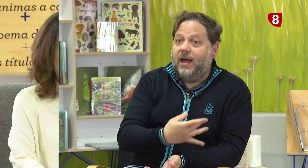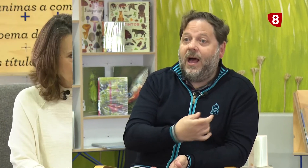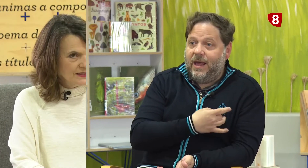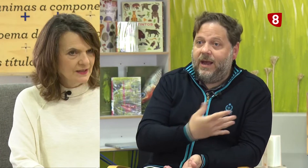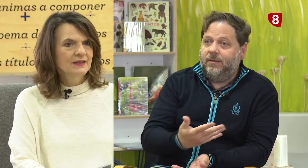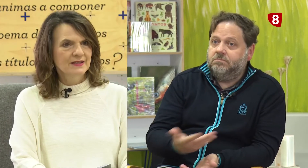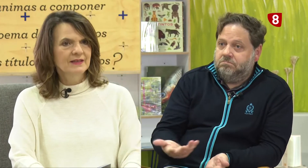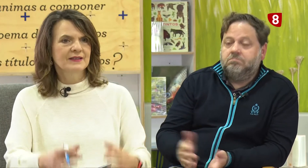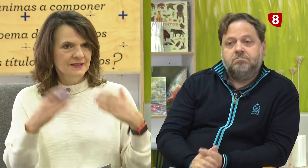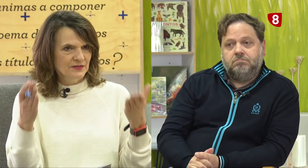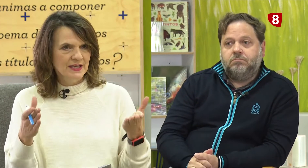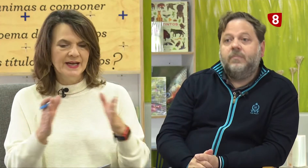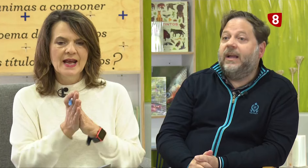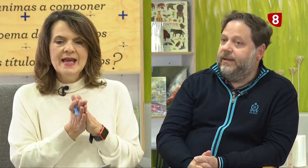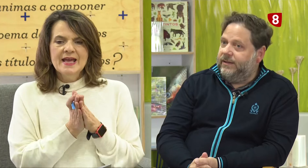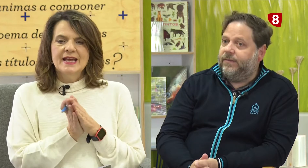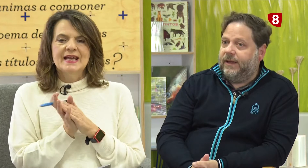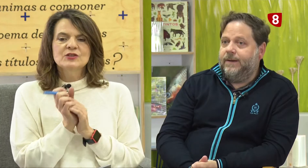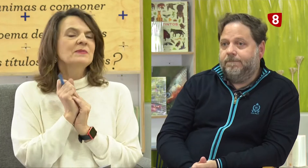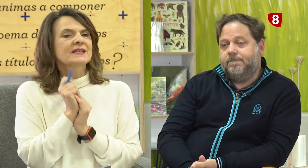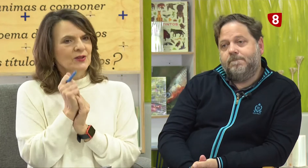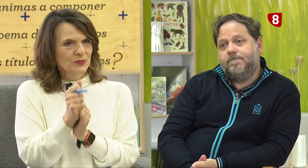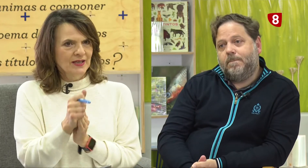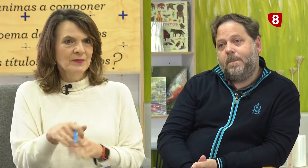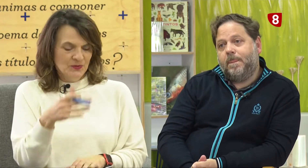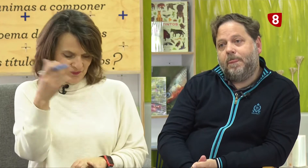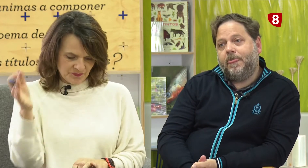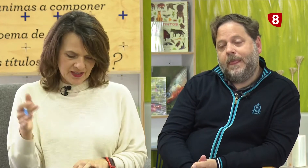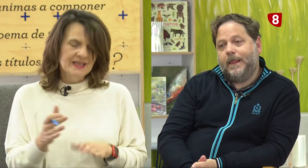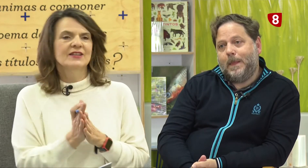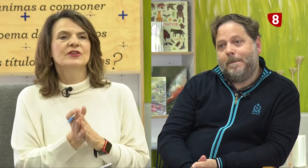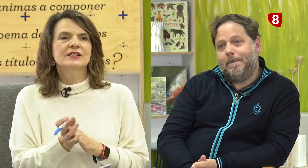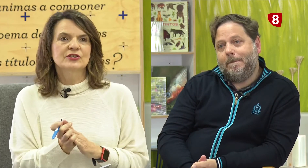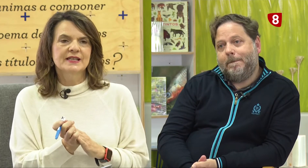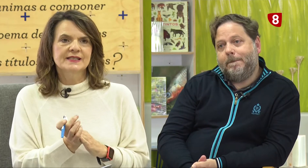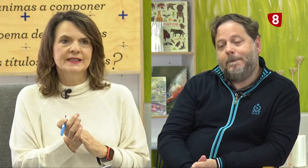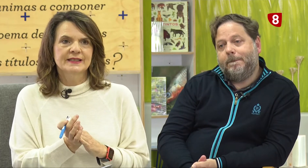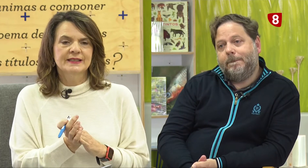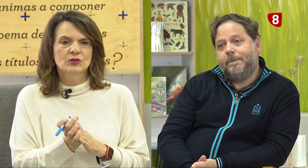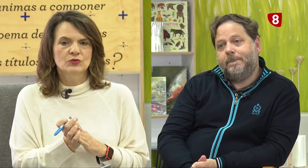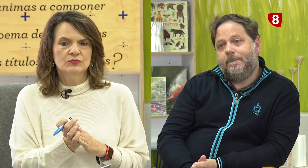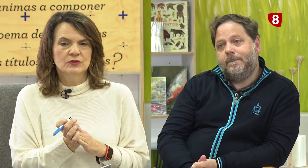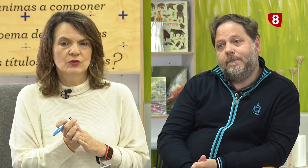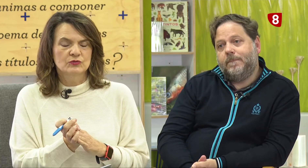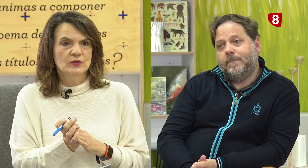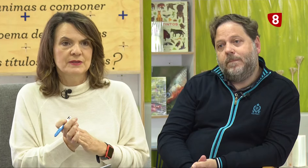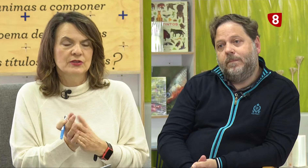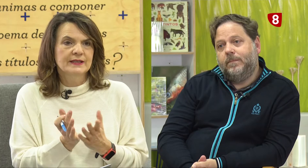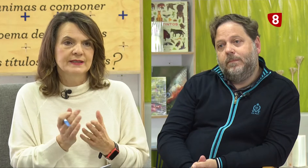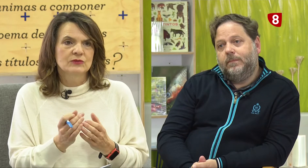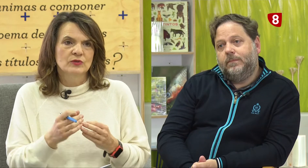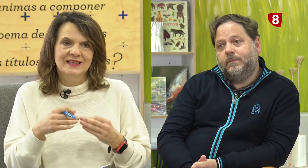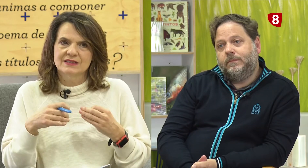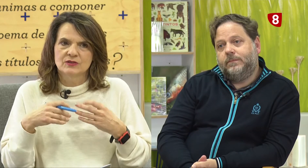Ana. Y ya te identificaran. Ya te identifican. Eso ha pasado, por ejemplo, he leído en estos días con una